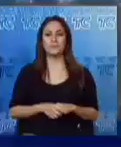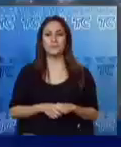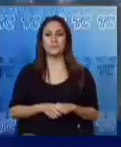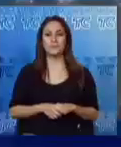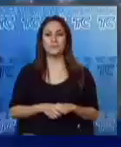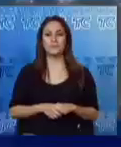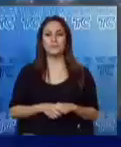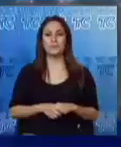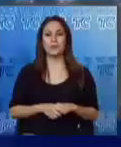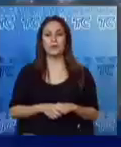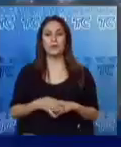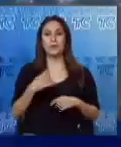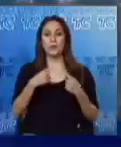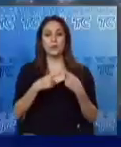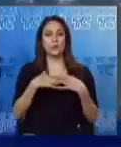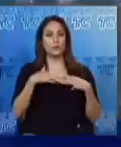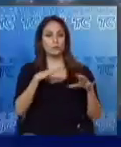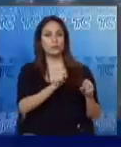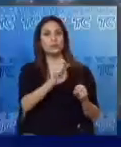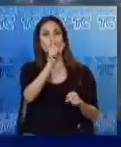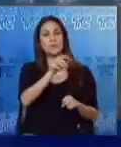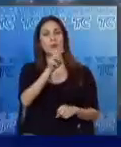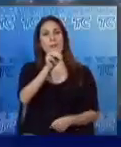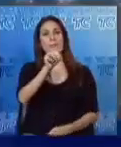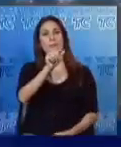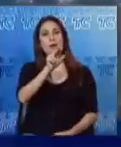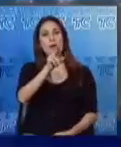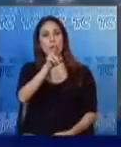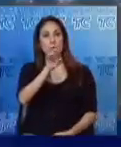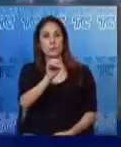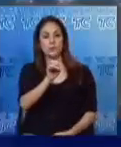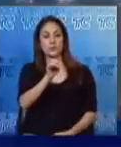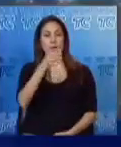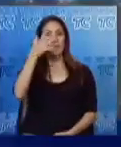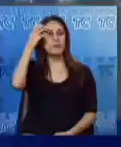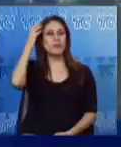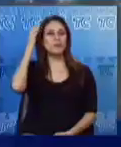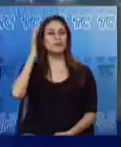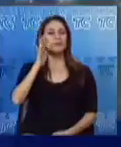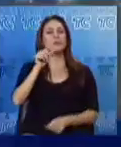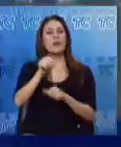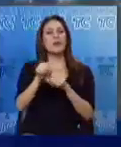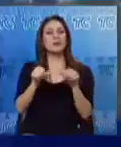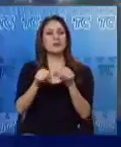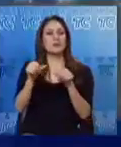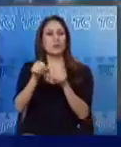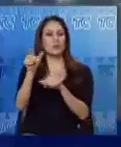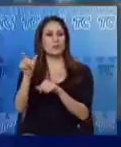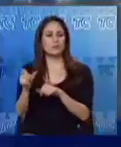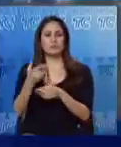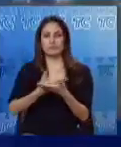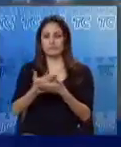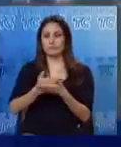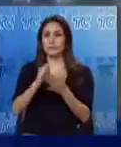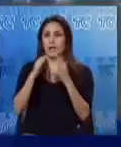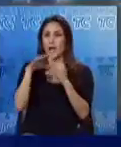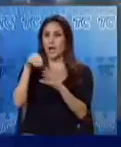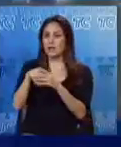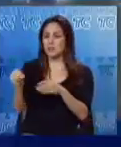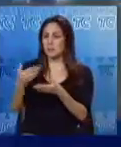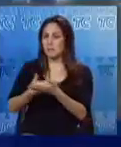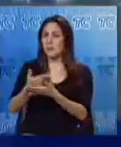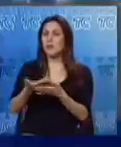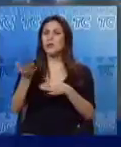El día de la detención de Mauro T., ex asesor del alcalde de Quito, se encontraron en su vivienda documentos relacionados con la